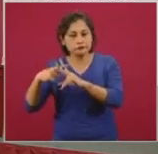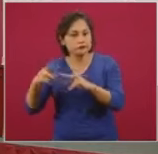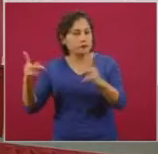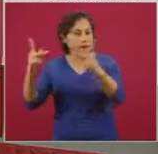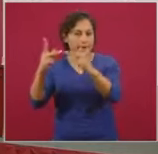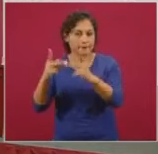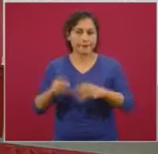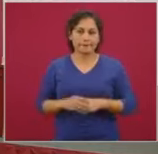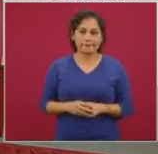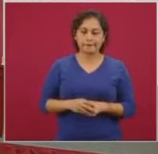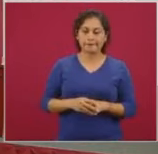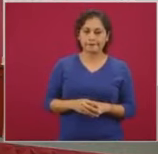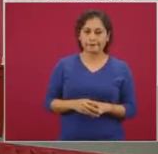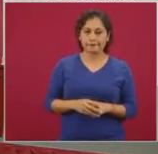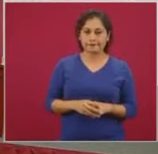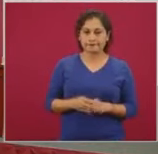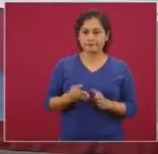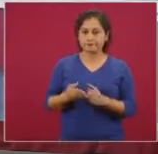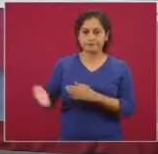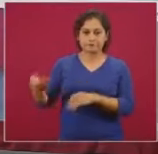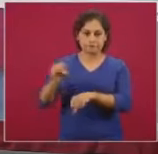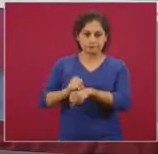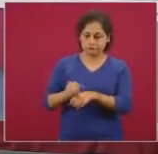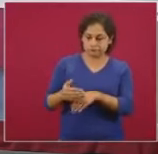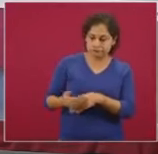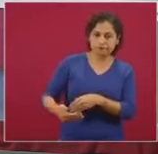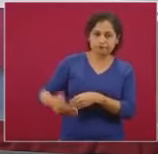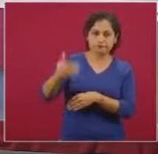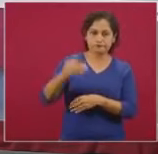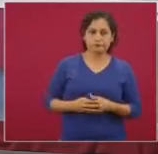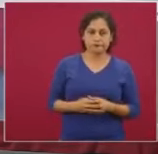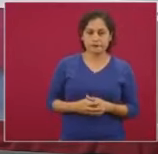de Veracruz para las semanas que vienen. La